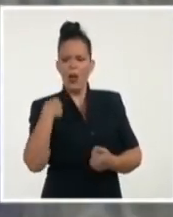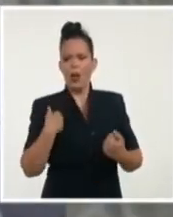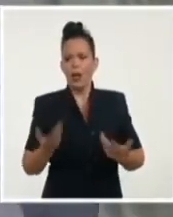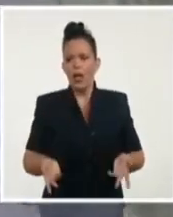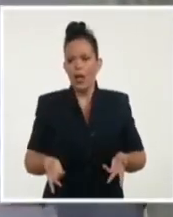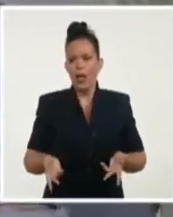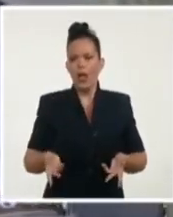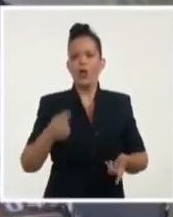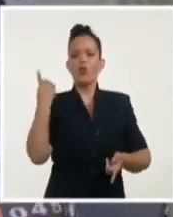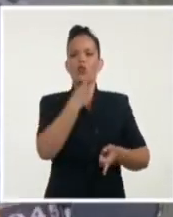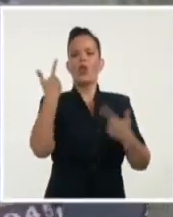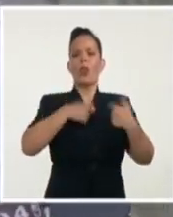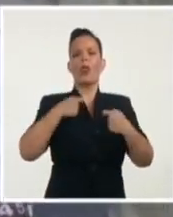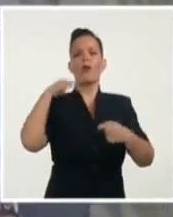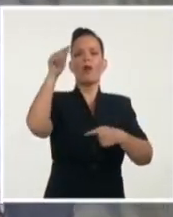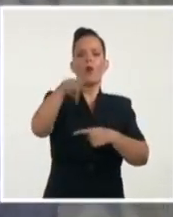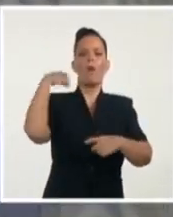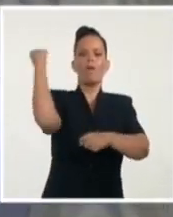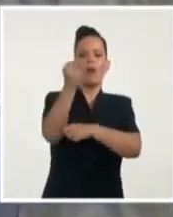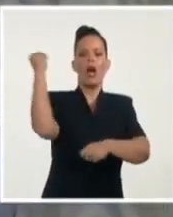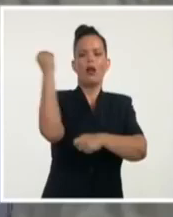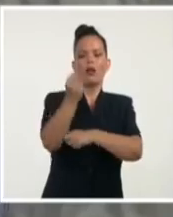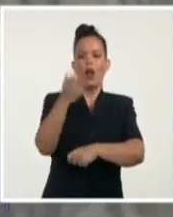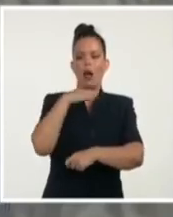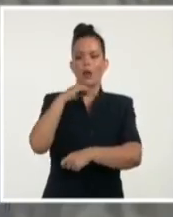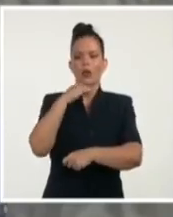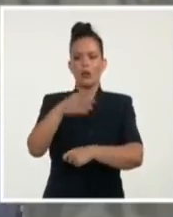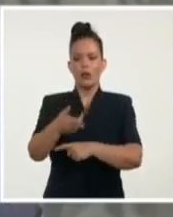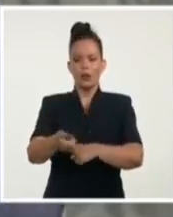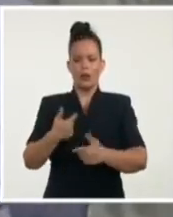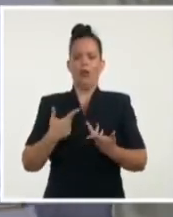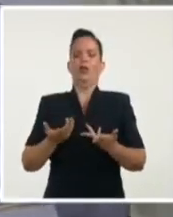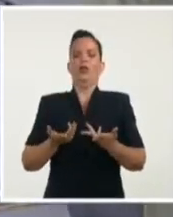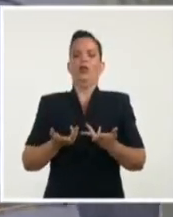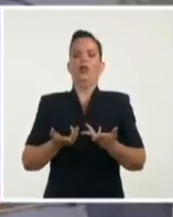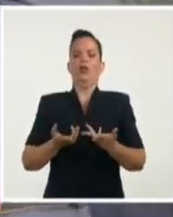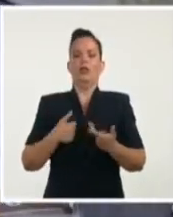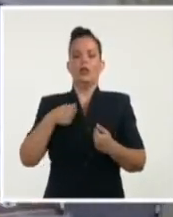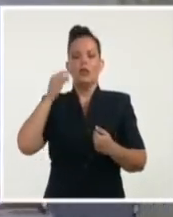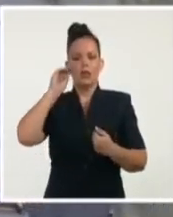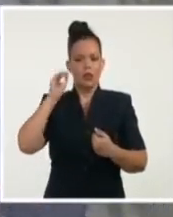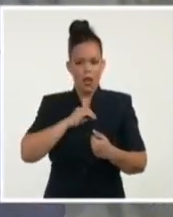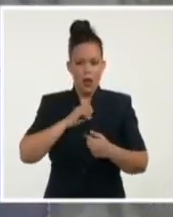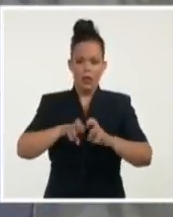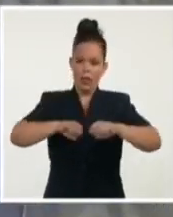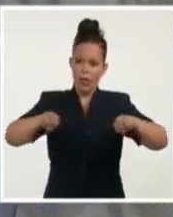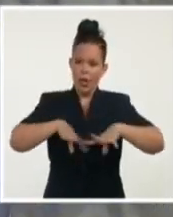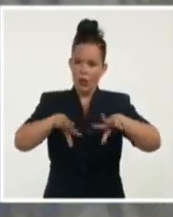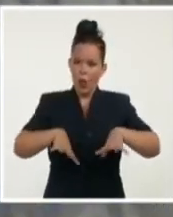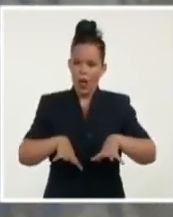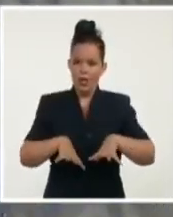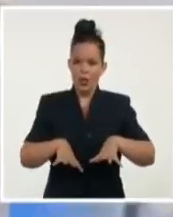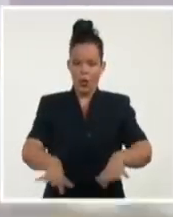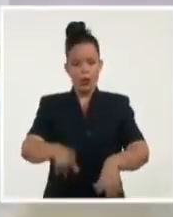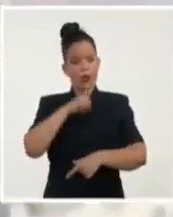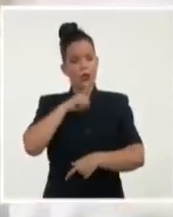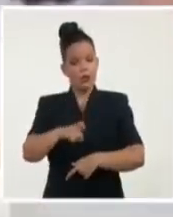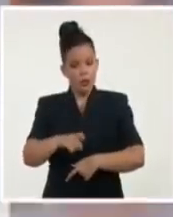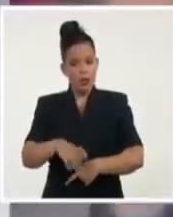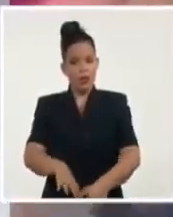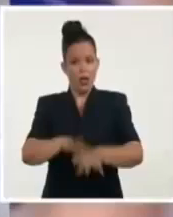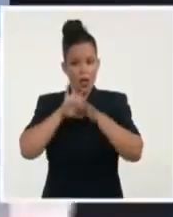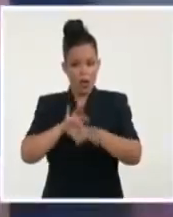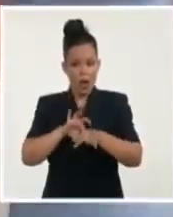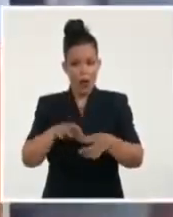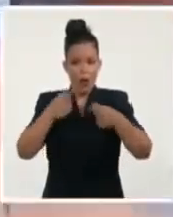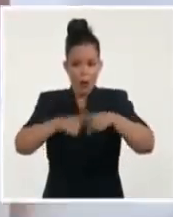que se vivieron momentos muy tensos, pero siempre le dije a mi fuerza que preferíamos morir antes de ser derrotados, y menos